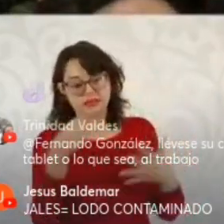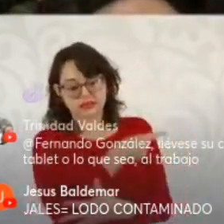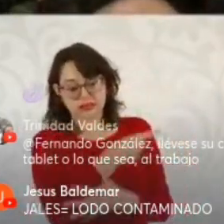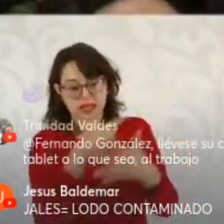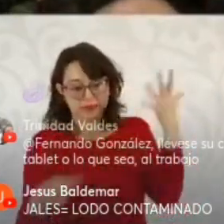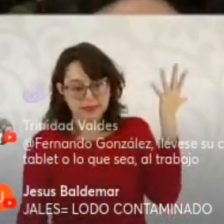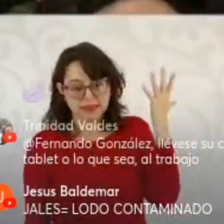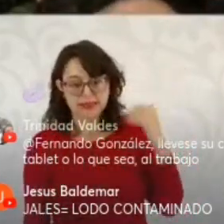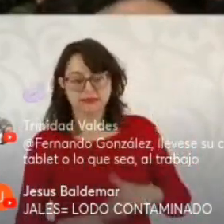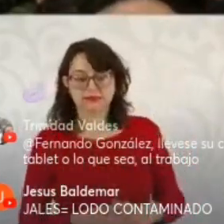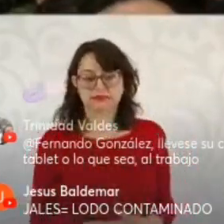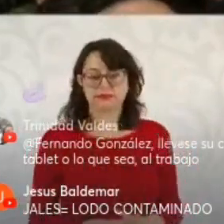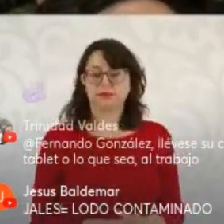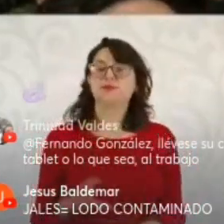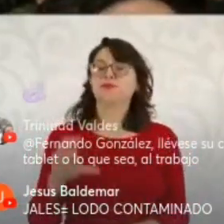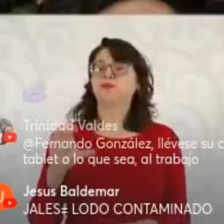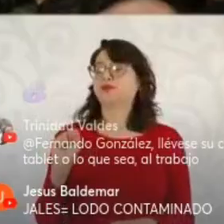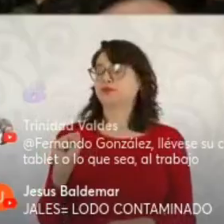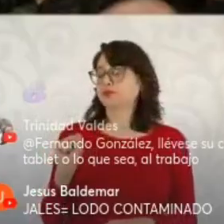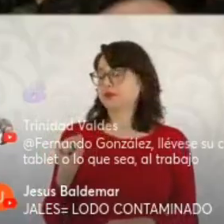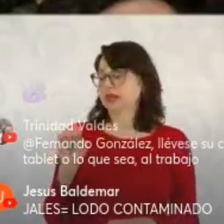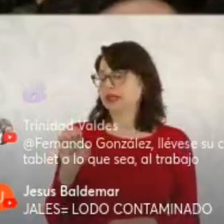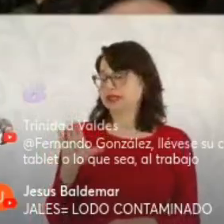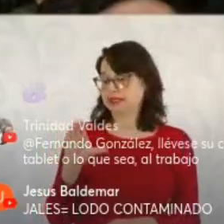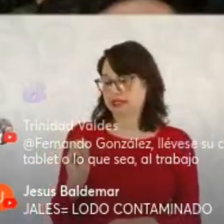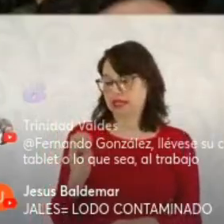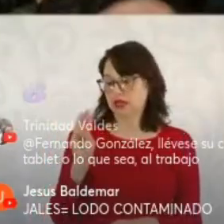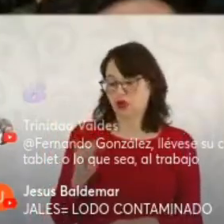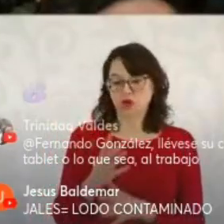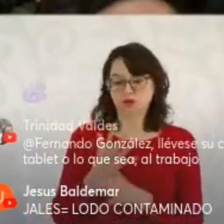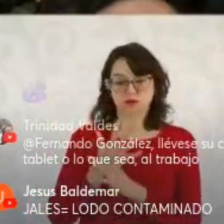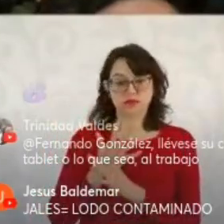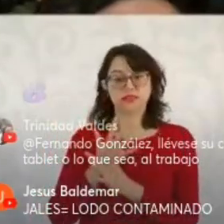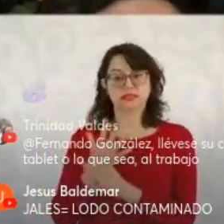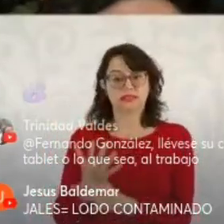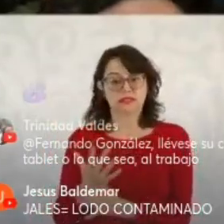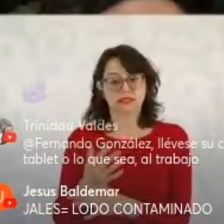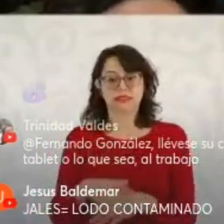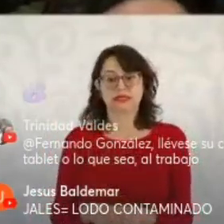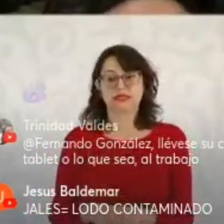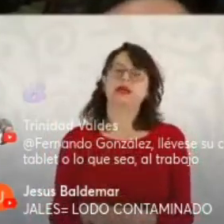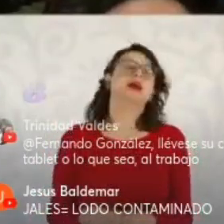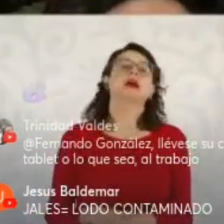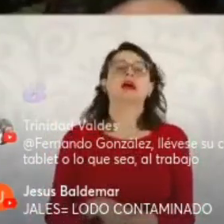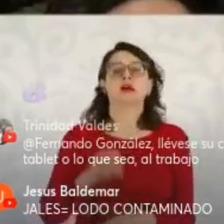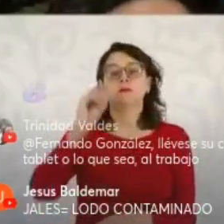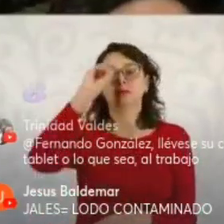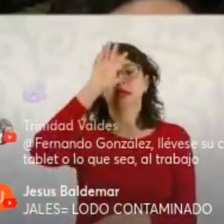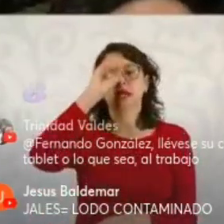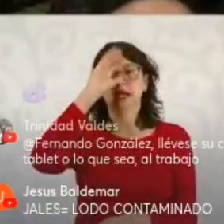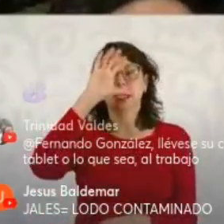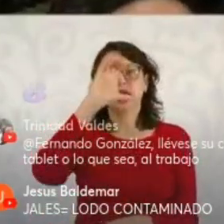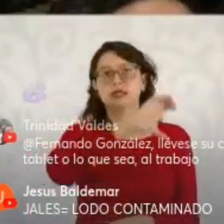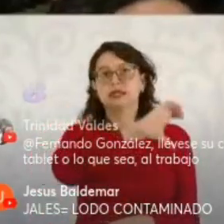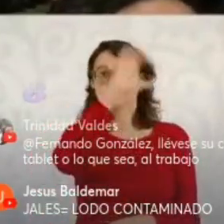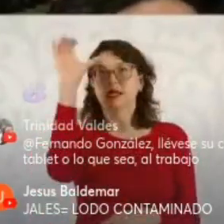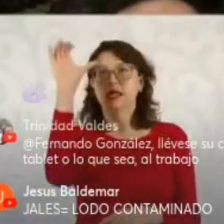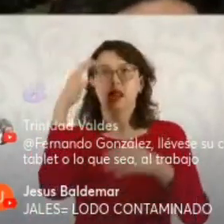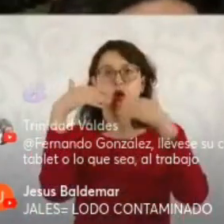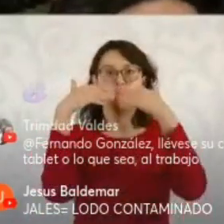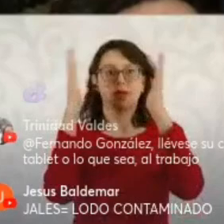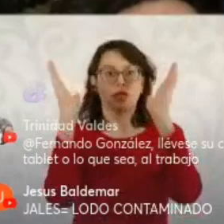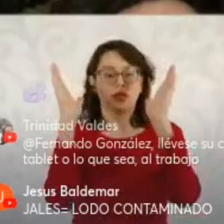de Economía y Camimex señalan, prohibir la minería a cielo abierto no solo afecta a la industria, sino